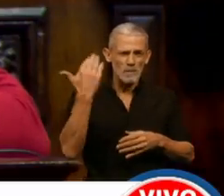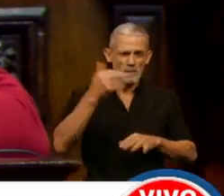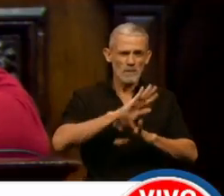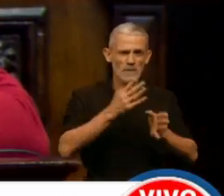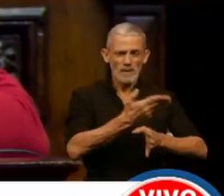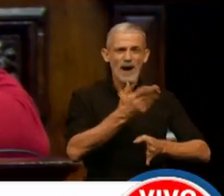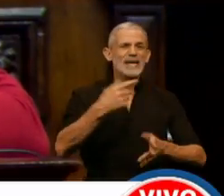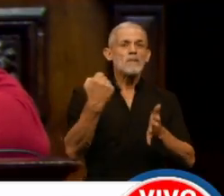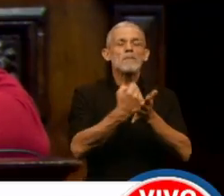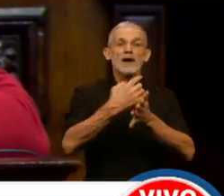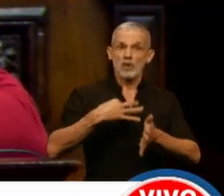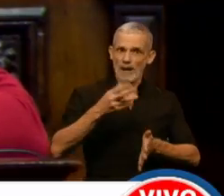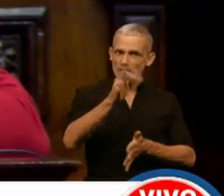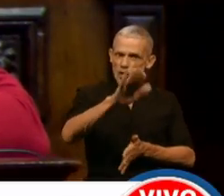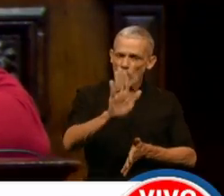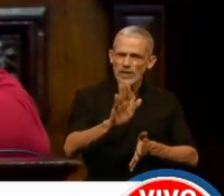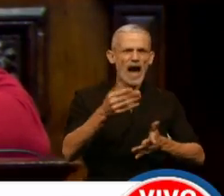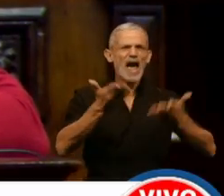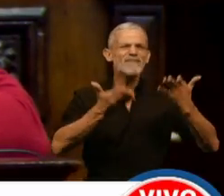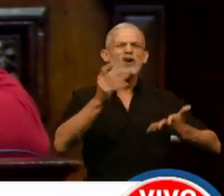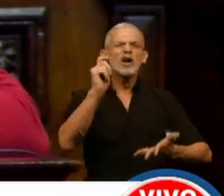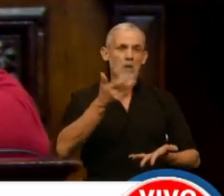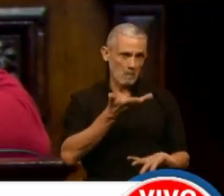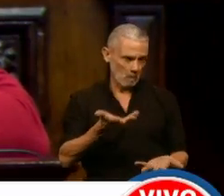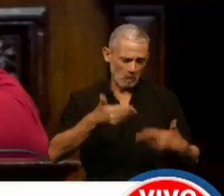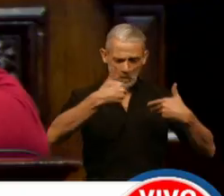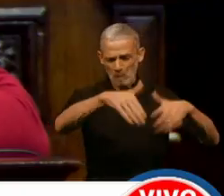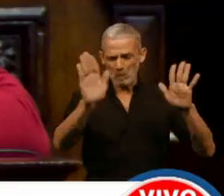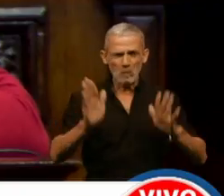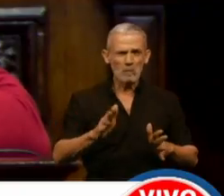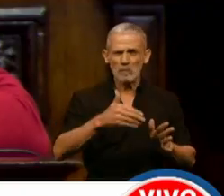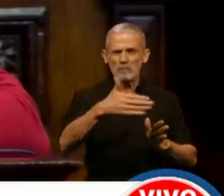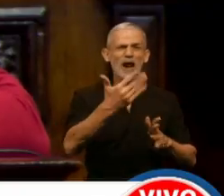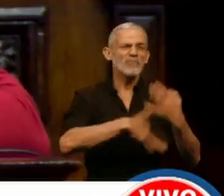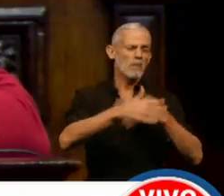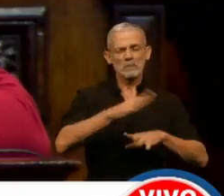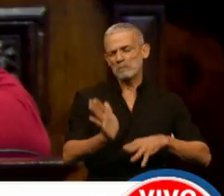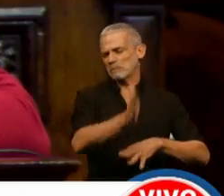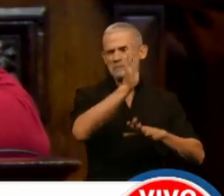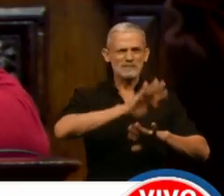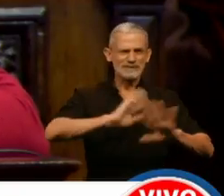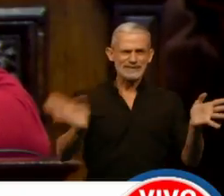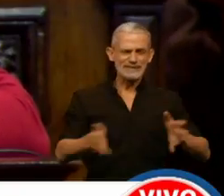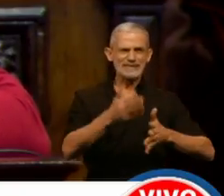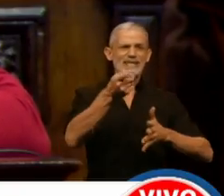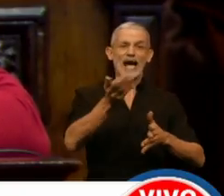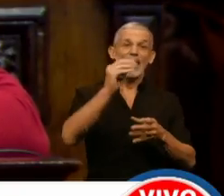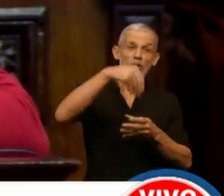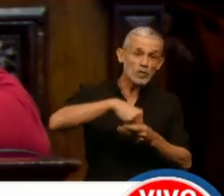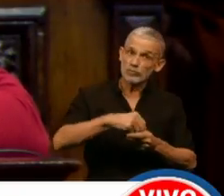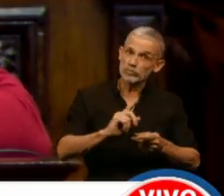impacto en la vida cotidiana no lo evalúa nadie dejaron afuera de las posibilidades de inclusión